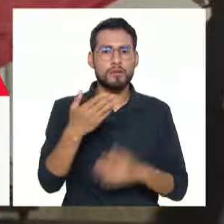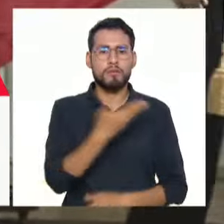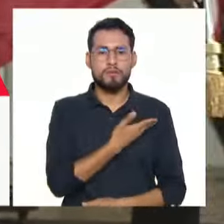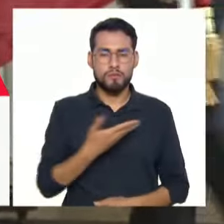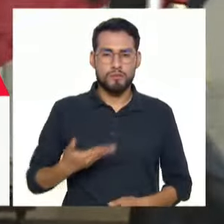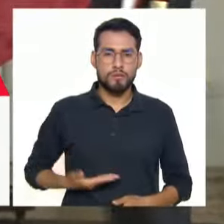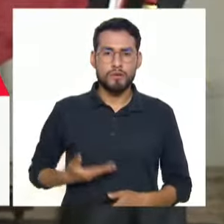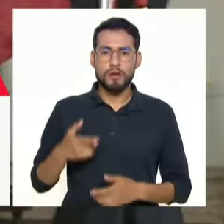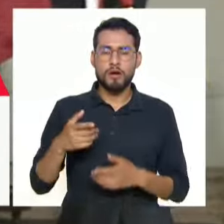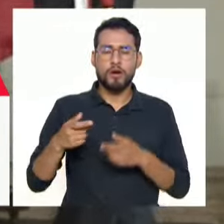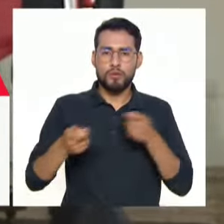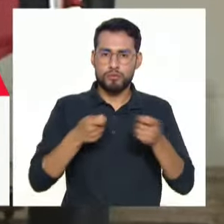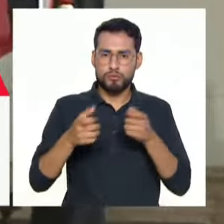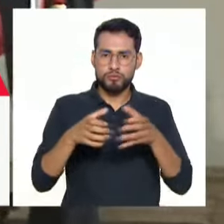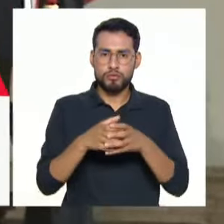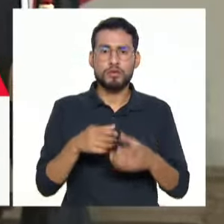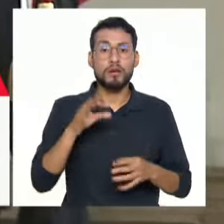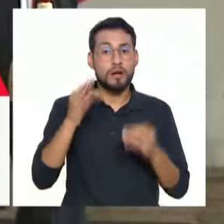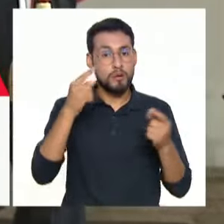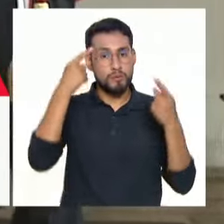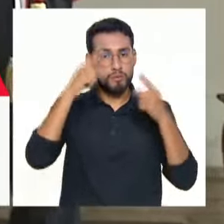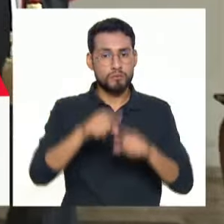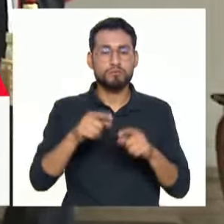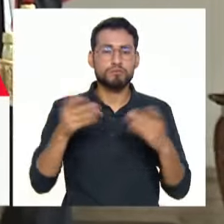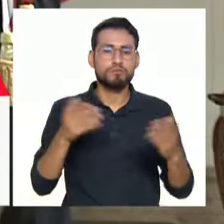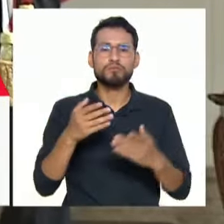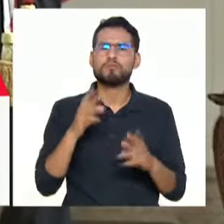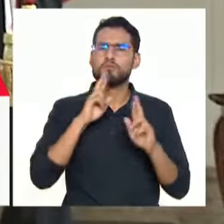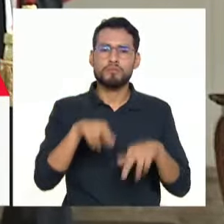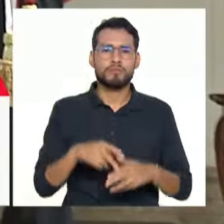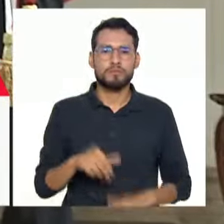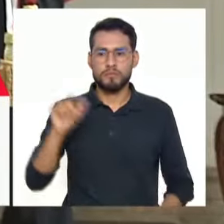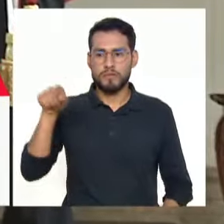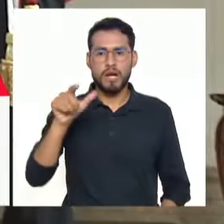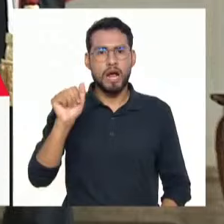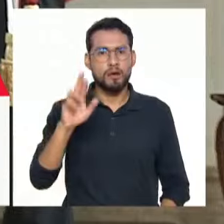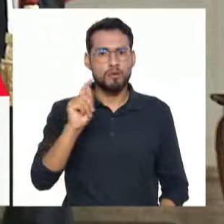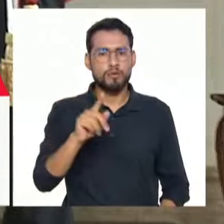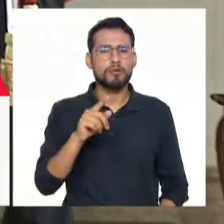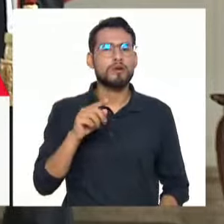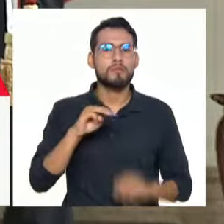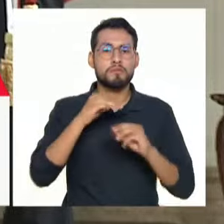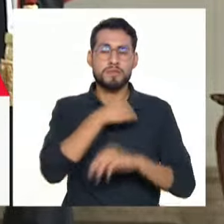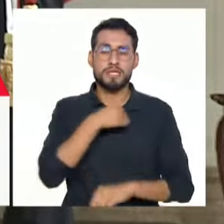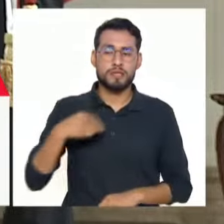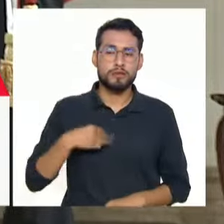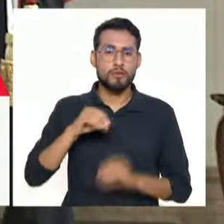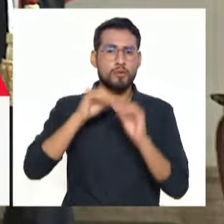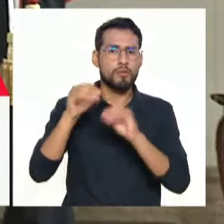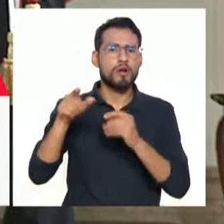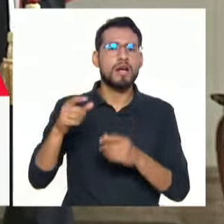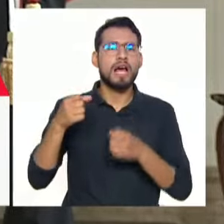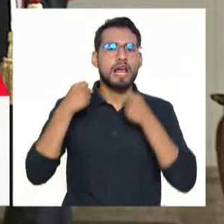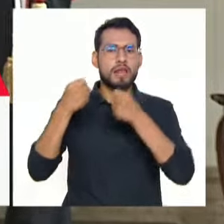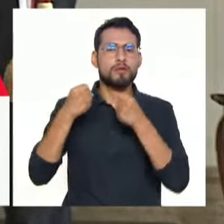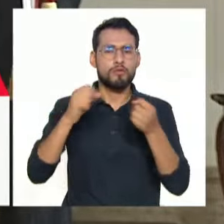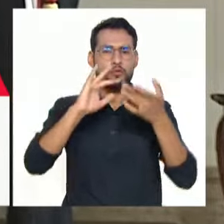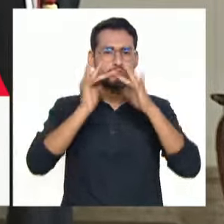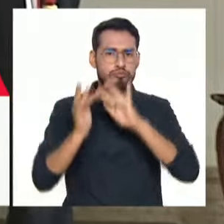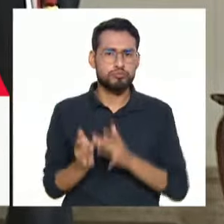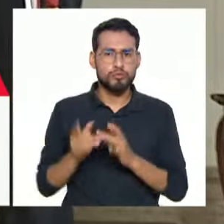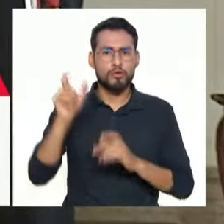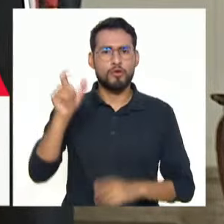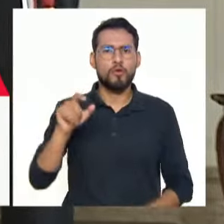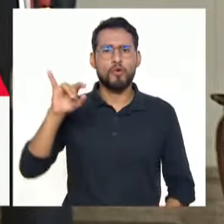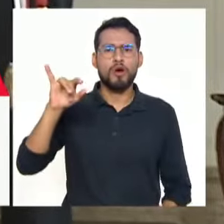Poder Ejecutivo, y estando lo acordado, se resuelve. Artículo 1. Nombrar ministro de Estado en el Despacho de Transportes y